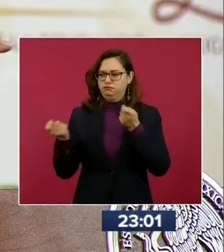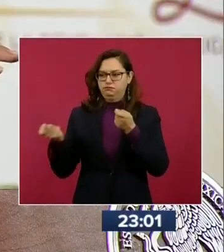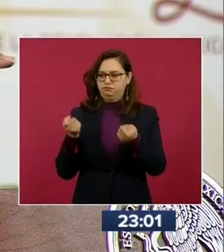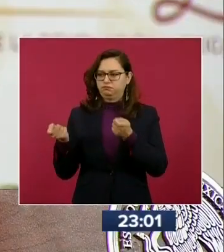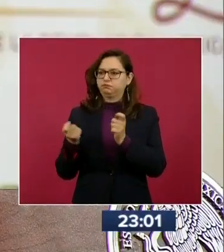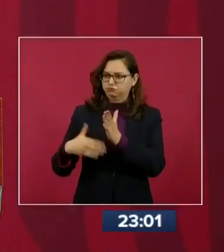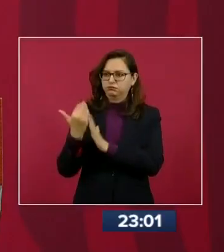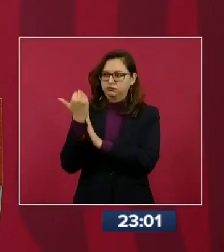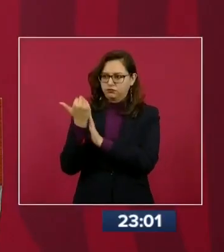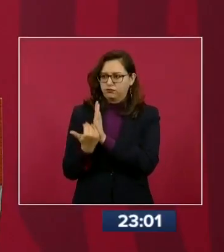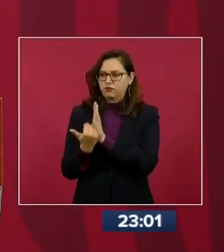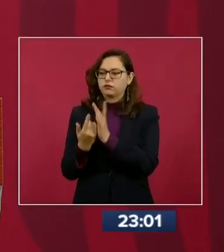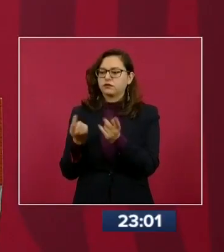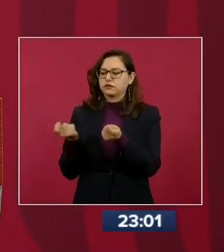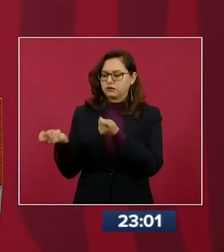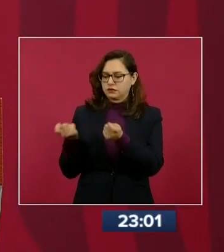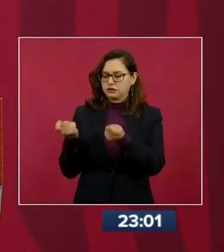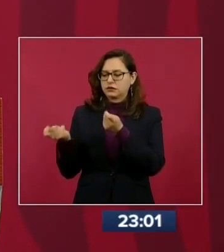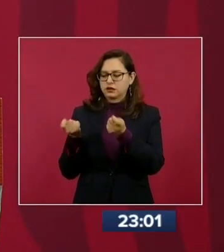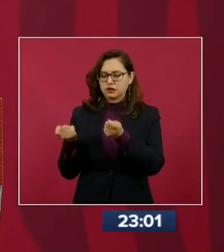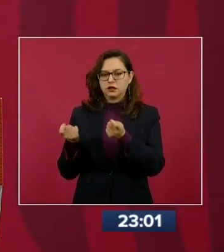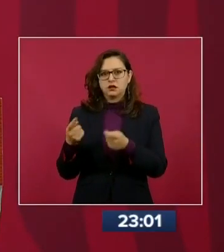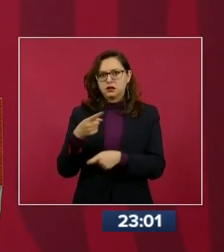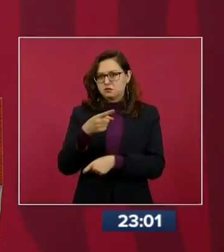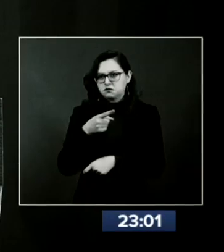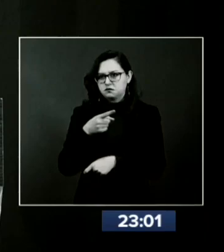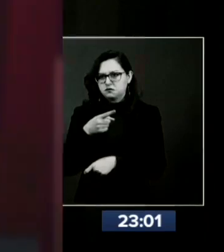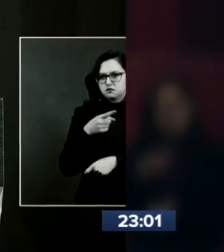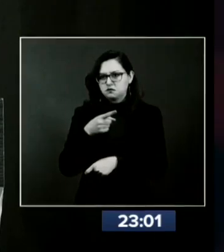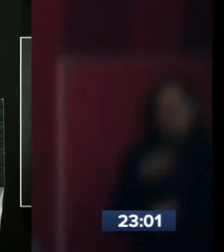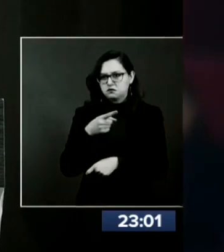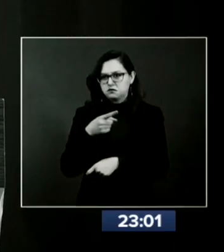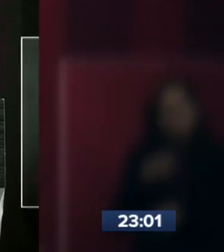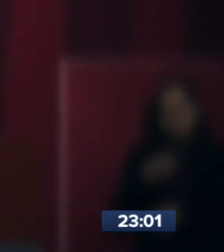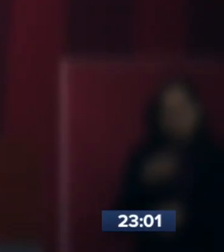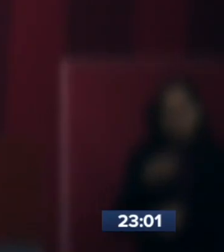que estemos tranquilos por eso.